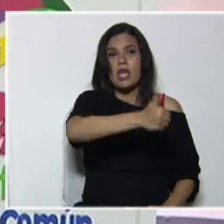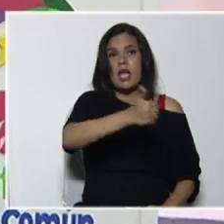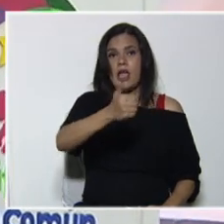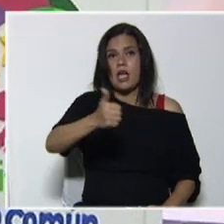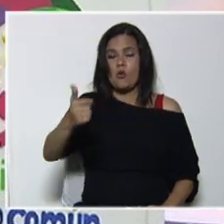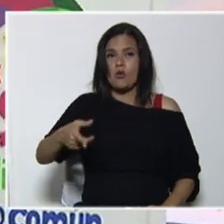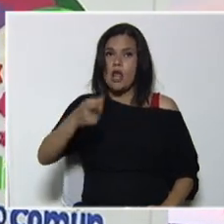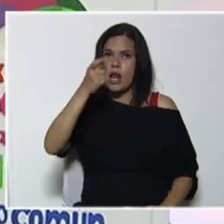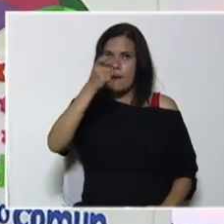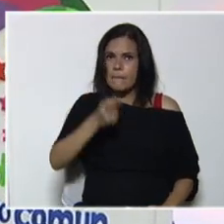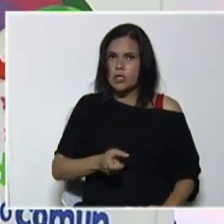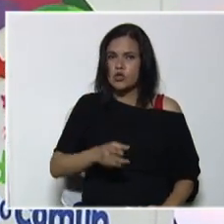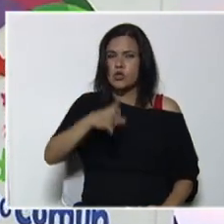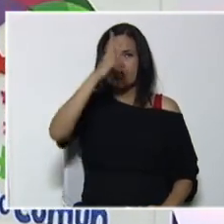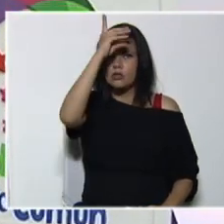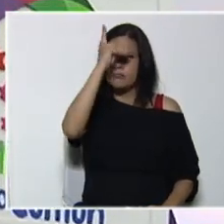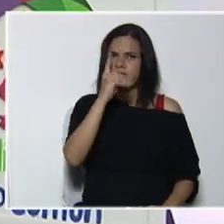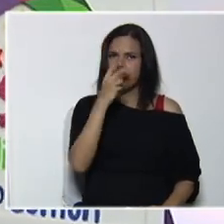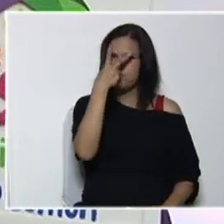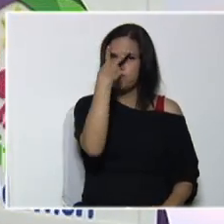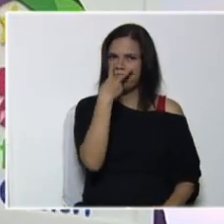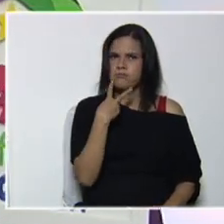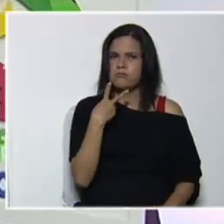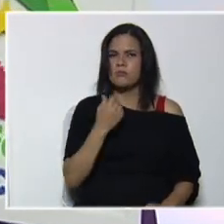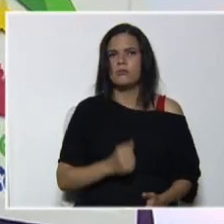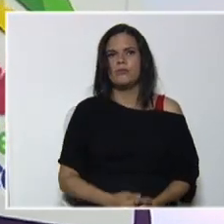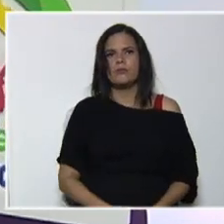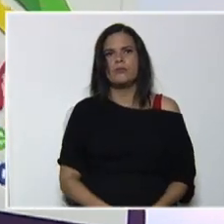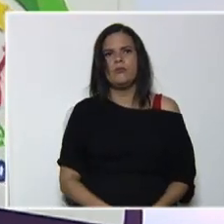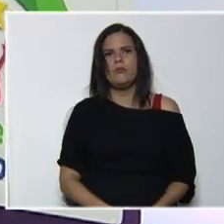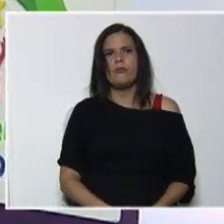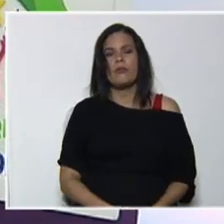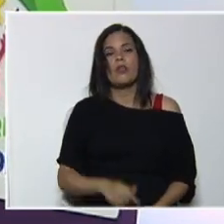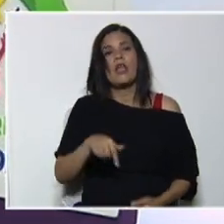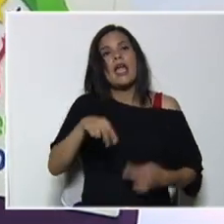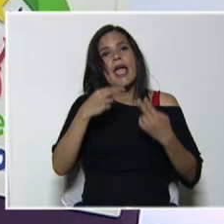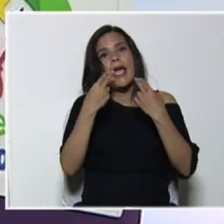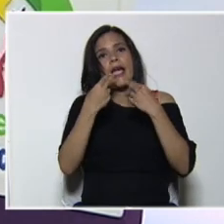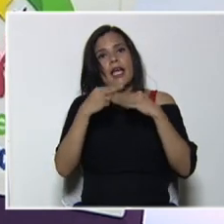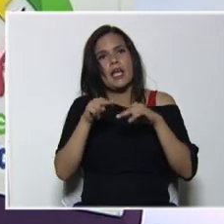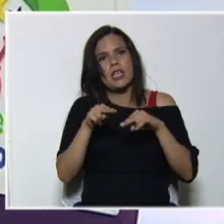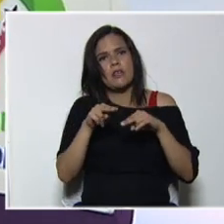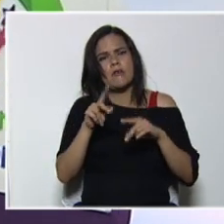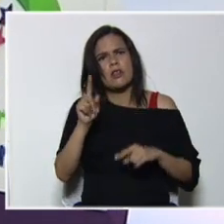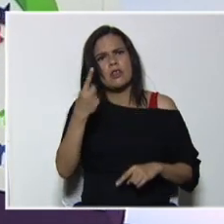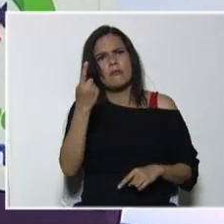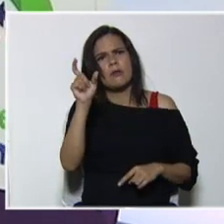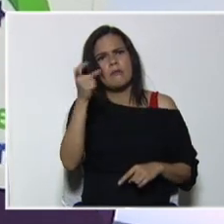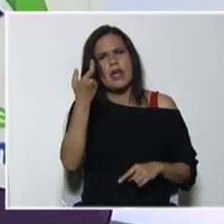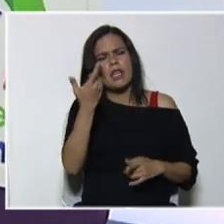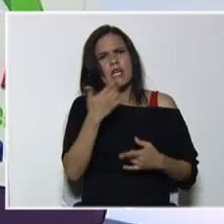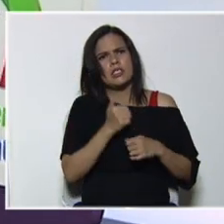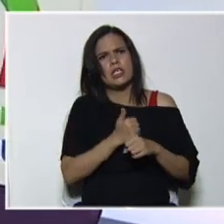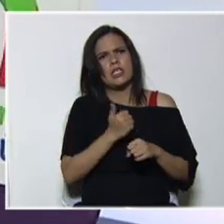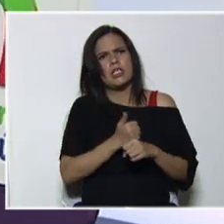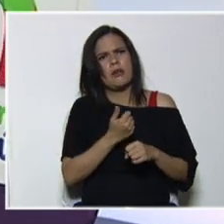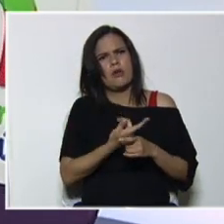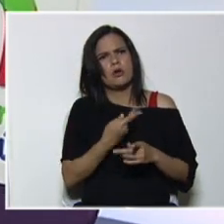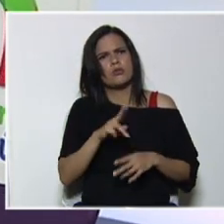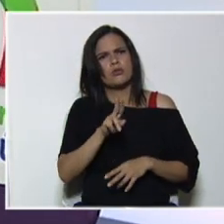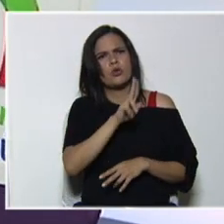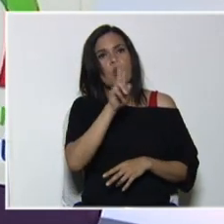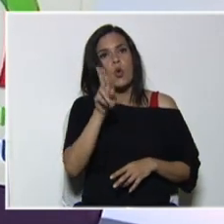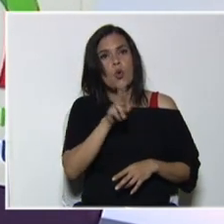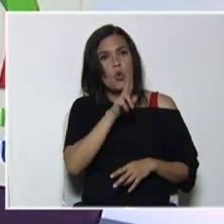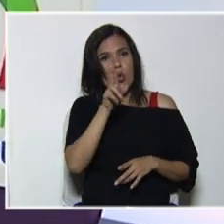de las personas con deficiencias visuales. Ahora bien, en el nivel de primaria se trabajó lo que corresponde al uso